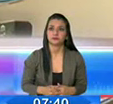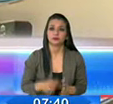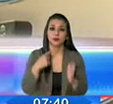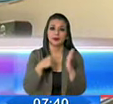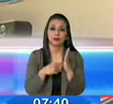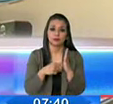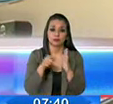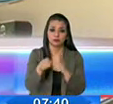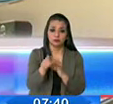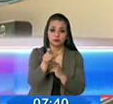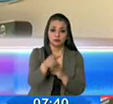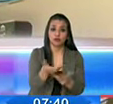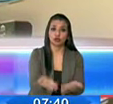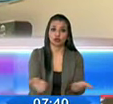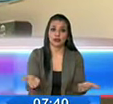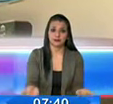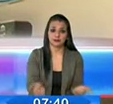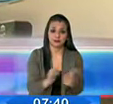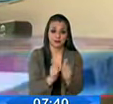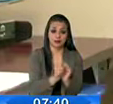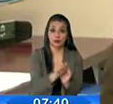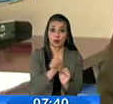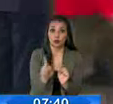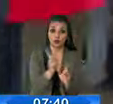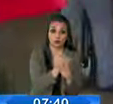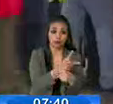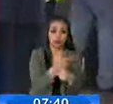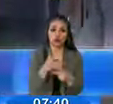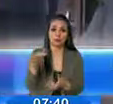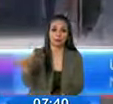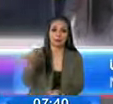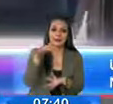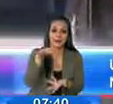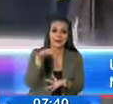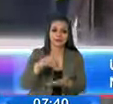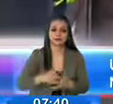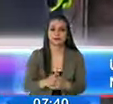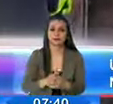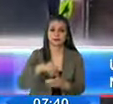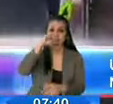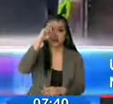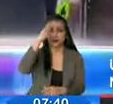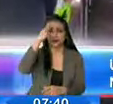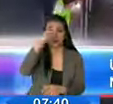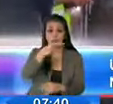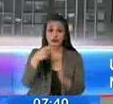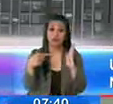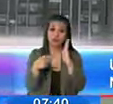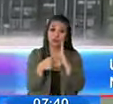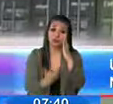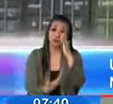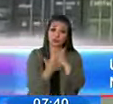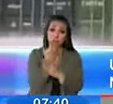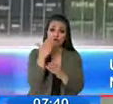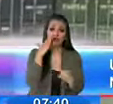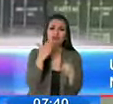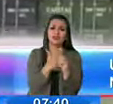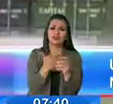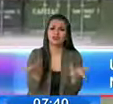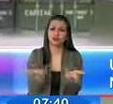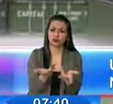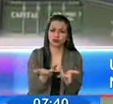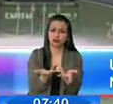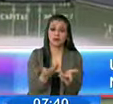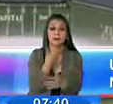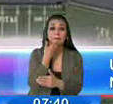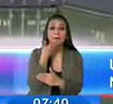ítem de importación, sino más bien al paquete. Según el gobierno, el objetivo del tributo es financiar la optimización técnica